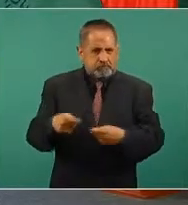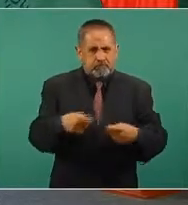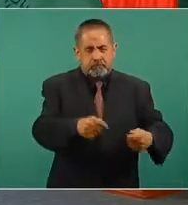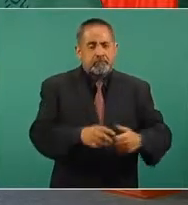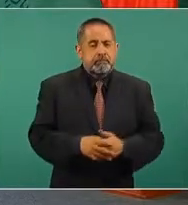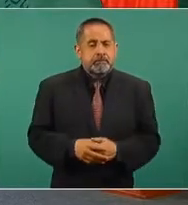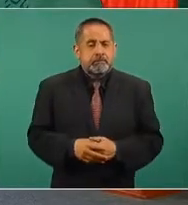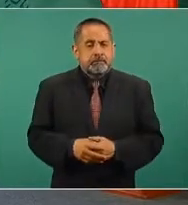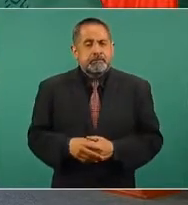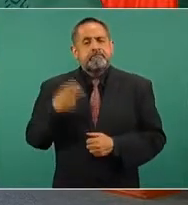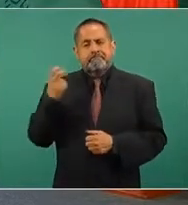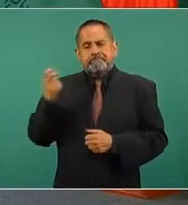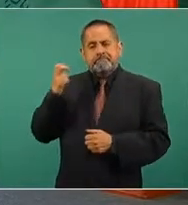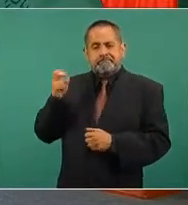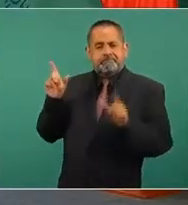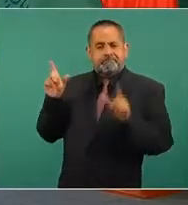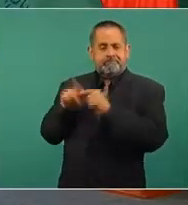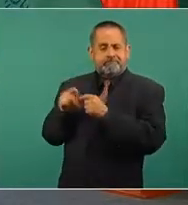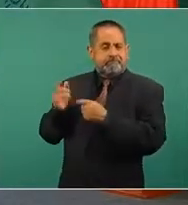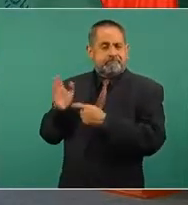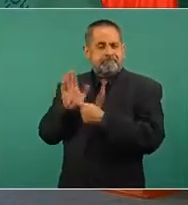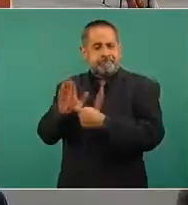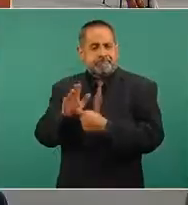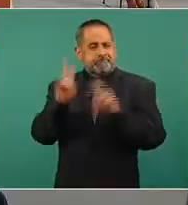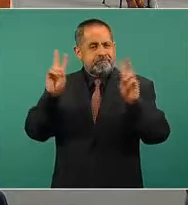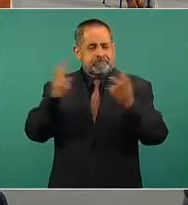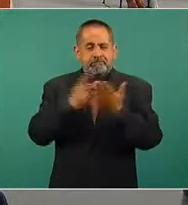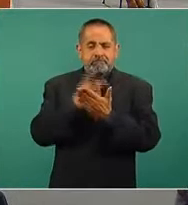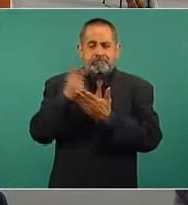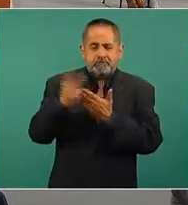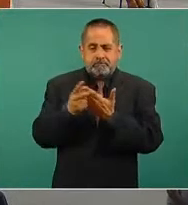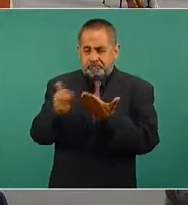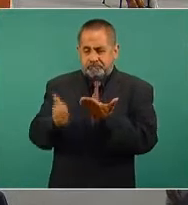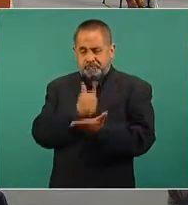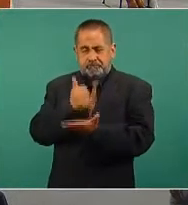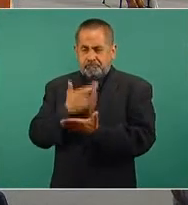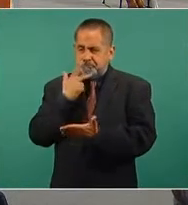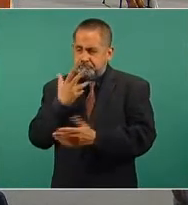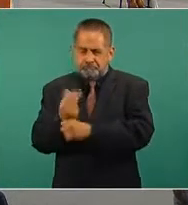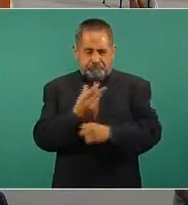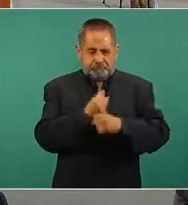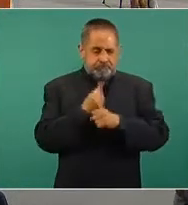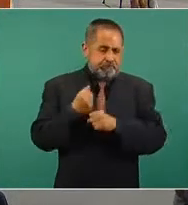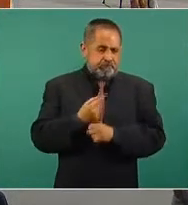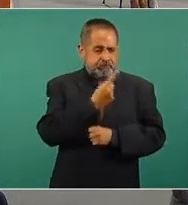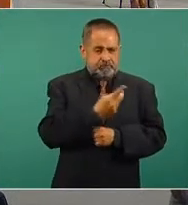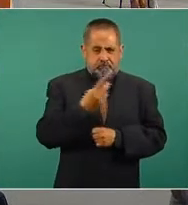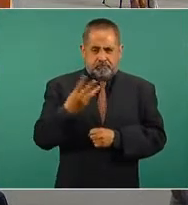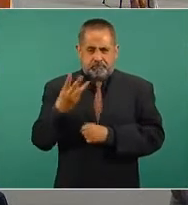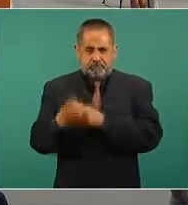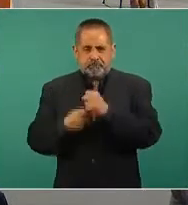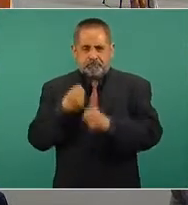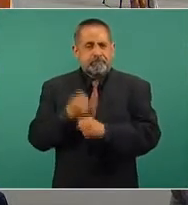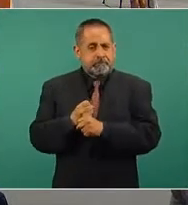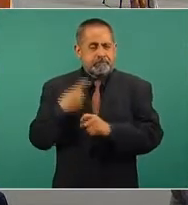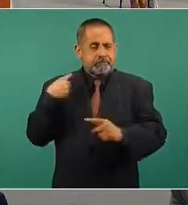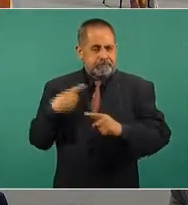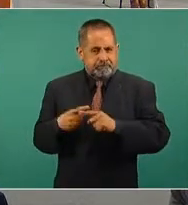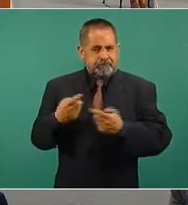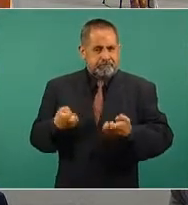digamos, el resumen de las acciones del programa de mejoramiento urbano en lo que corresponde en los primeros 3 años de esta